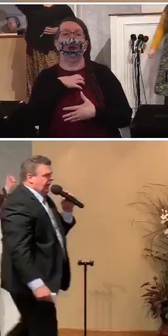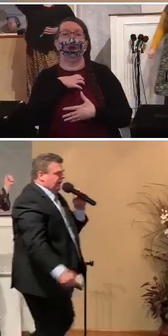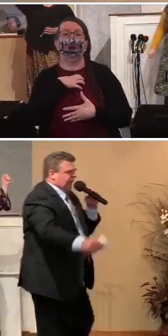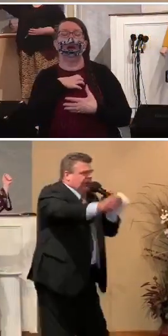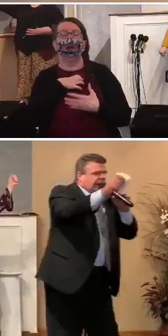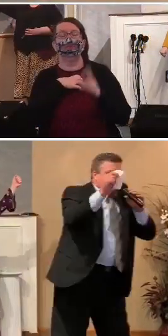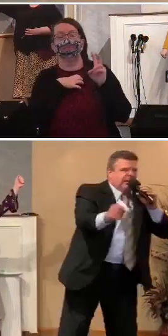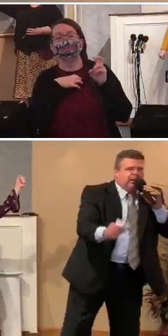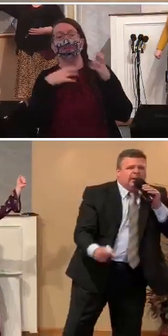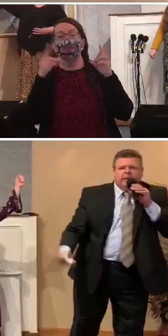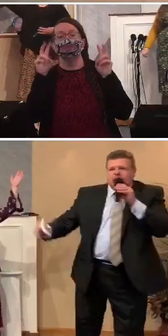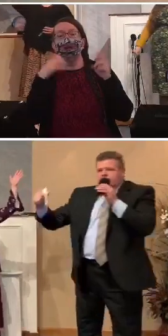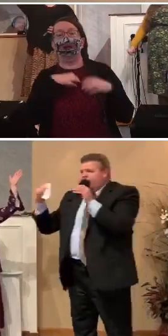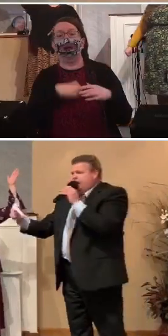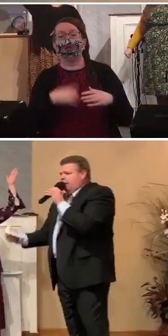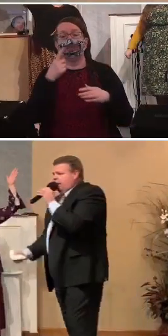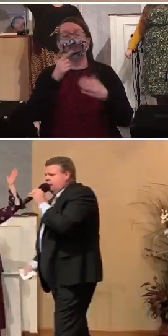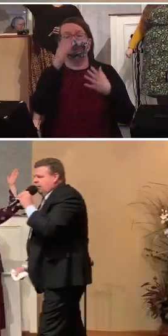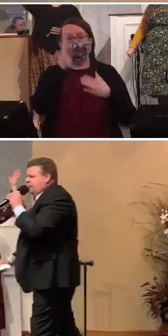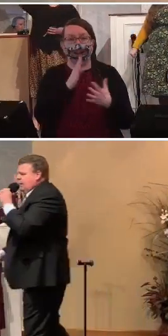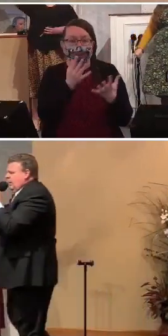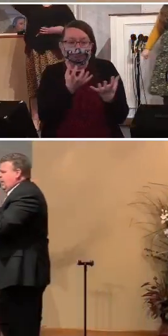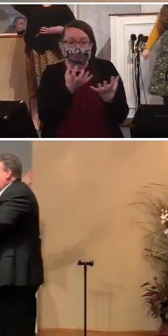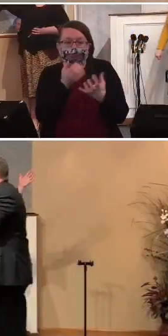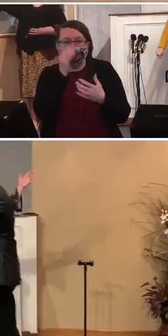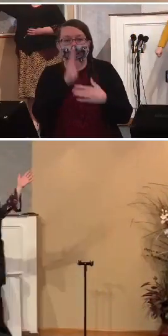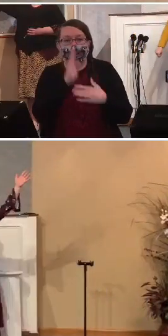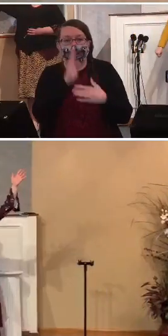te amamos. Oh Señor, te adoramos.